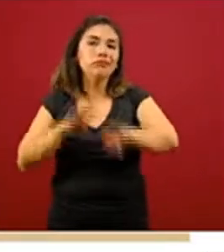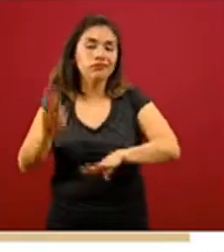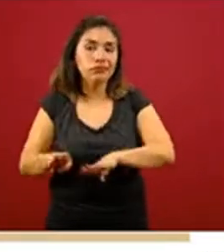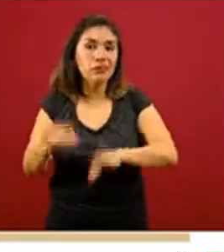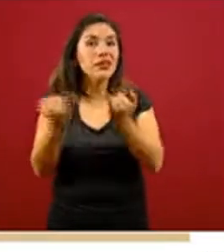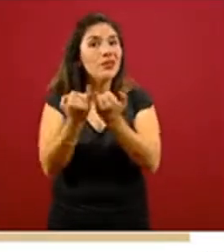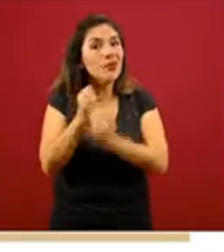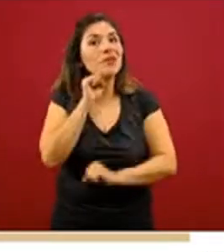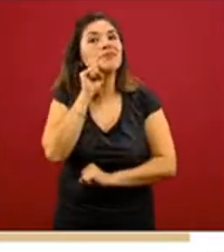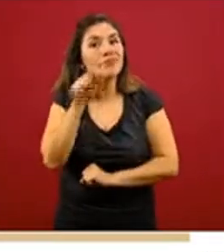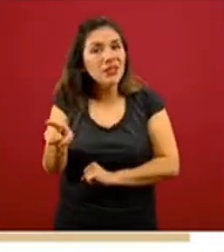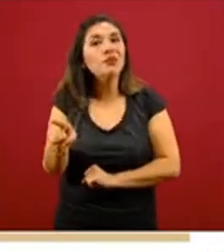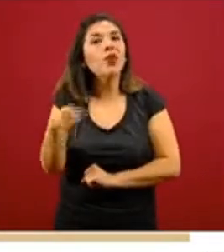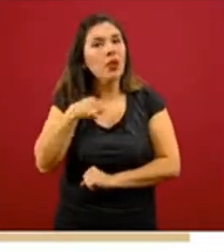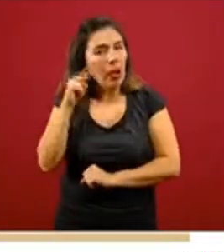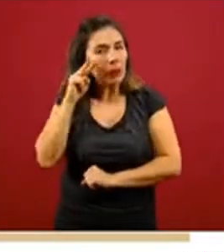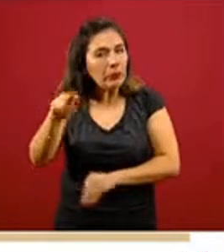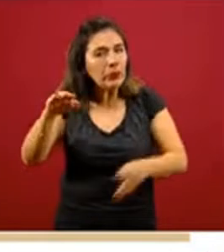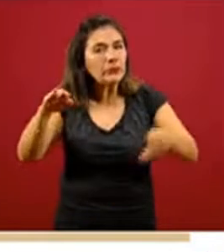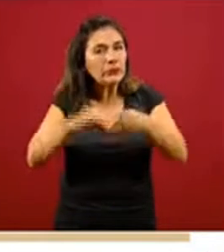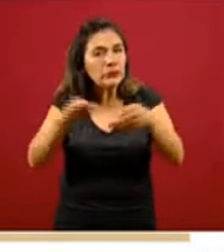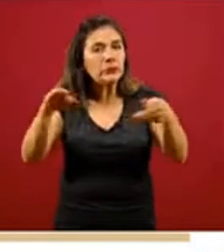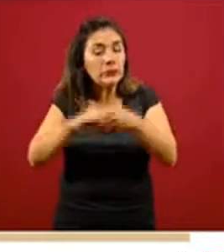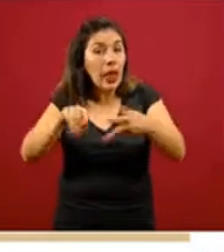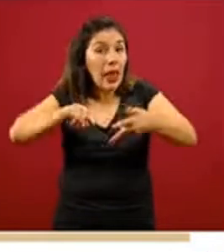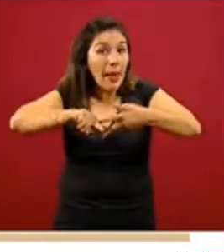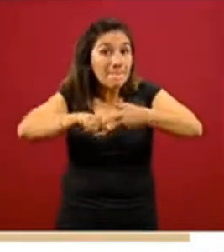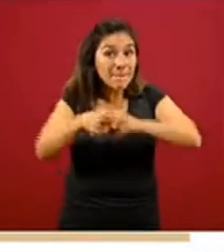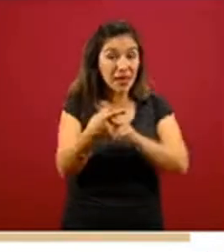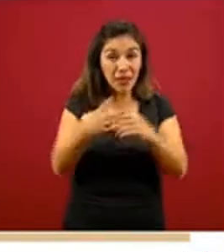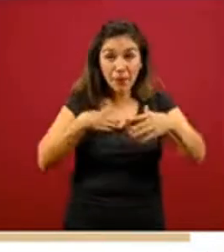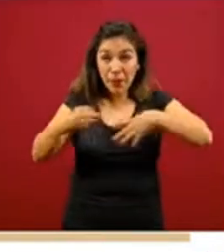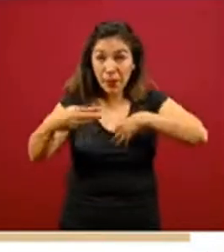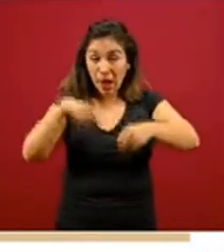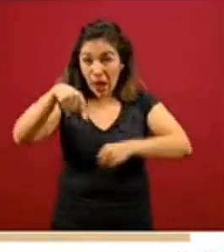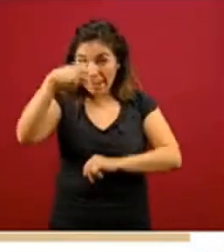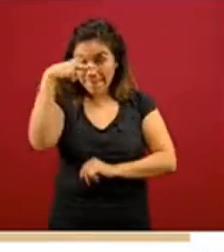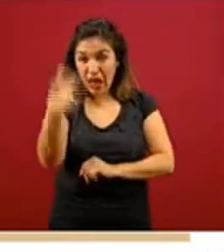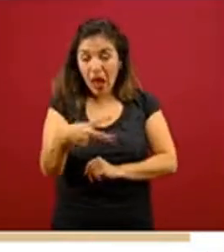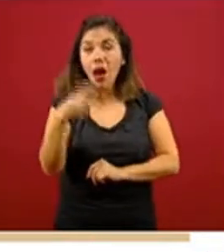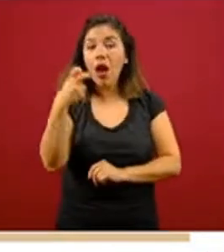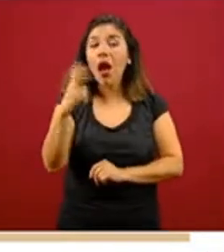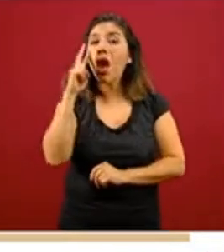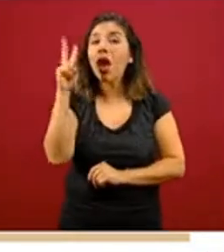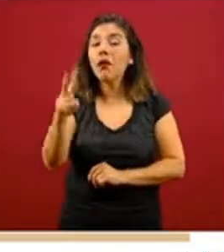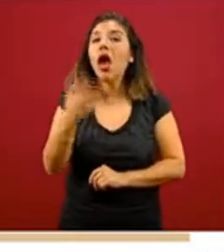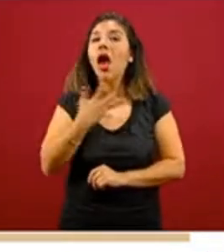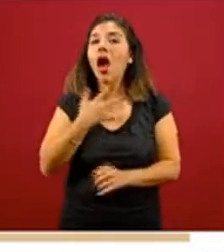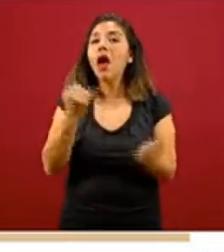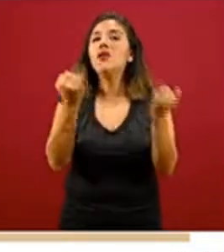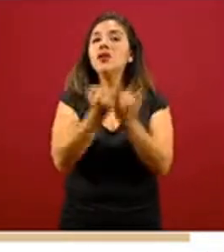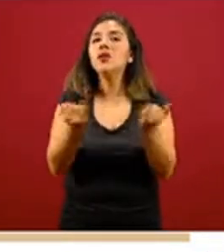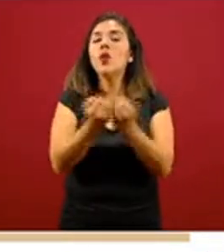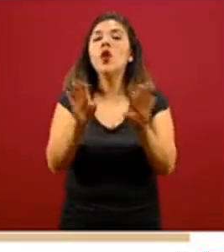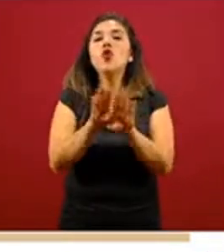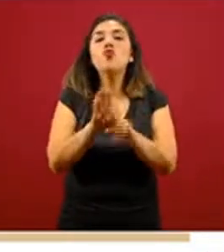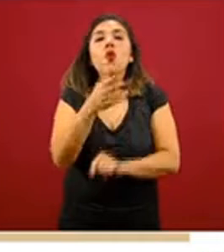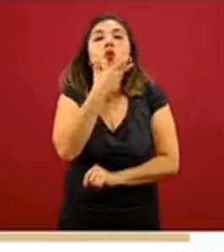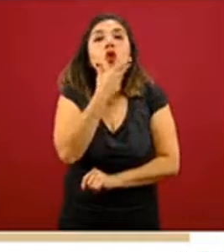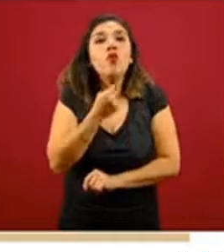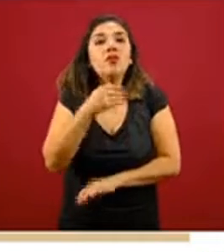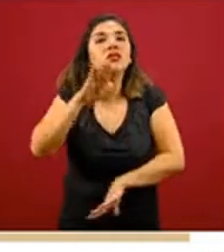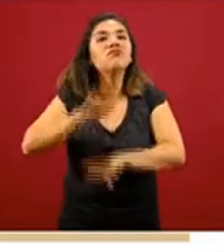algo que lo hemos venido viendo desde principios de la epidemia en México, también la proporción de hombres es